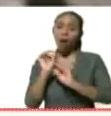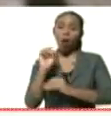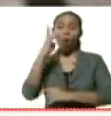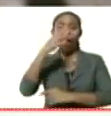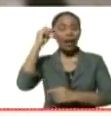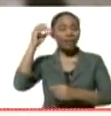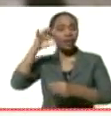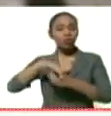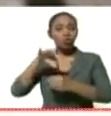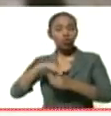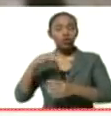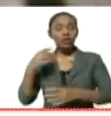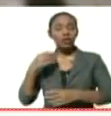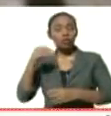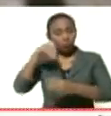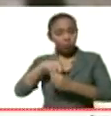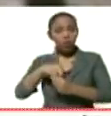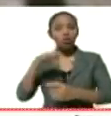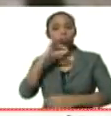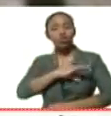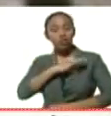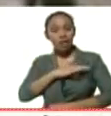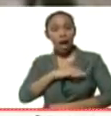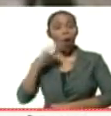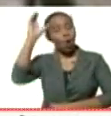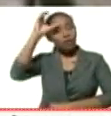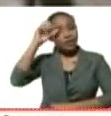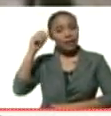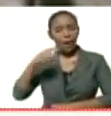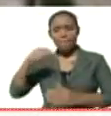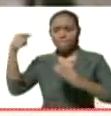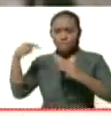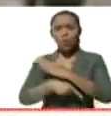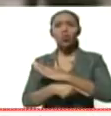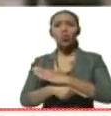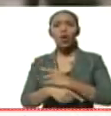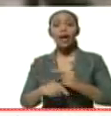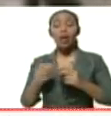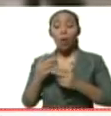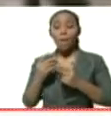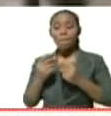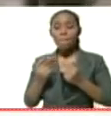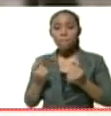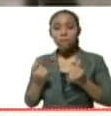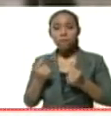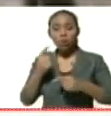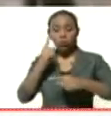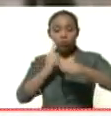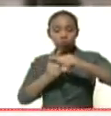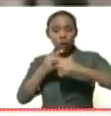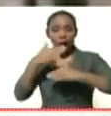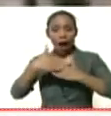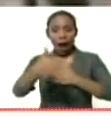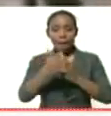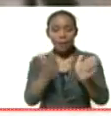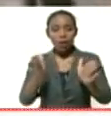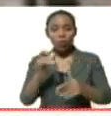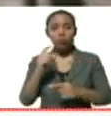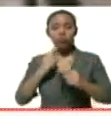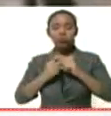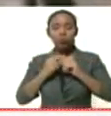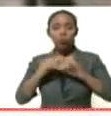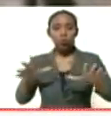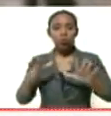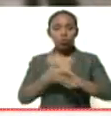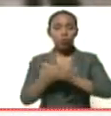cuarentena social voluntaria, consciente y radical. Y los despistajes ampliados,